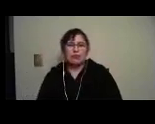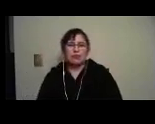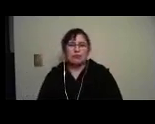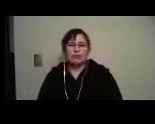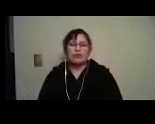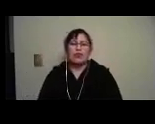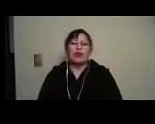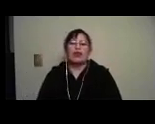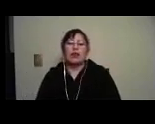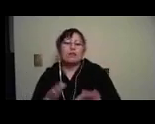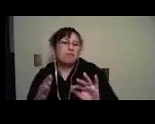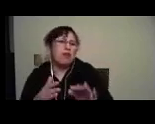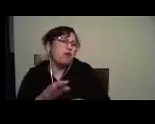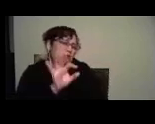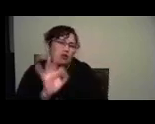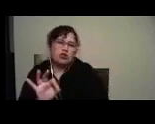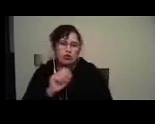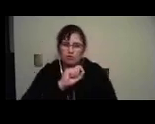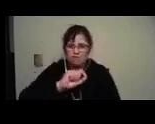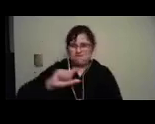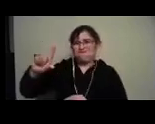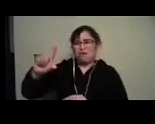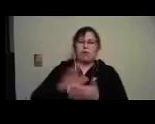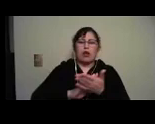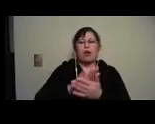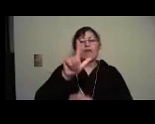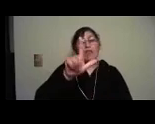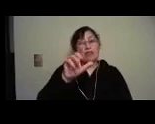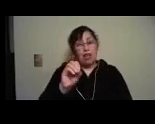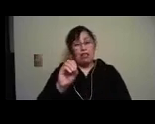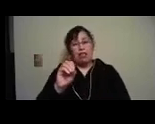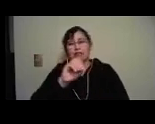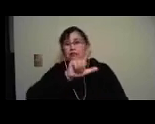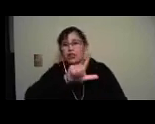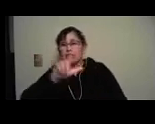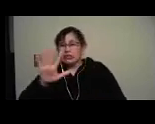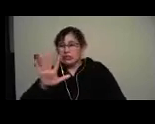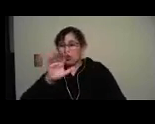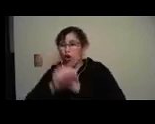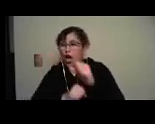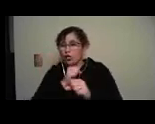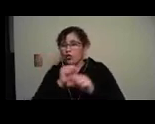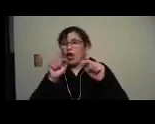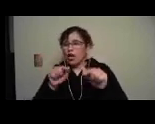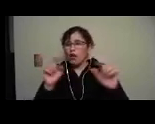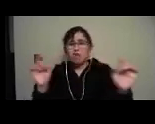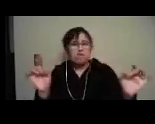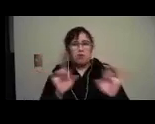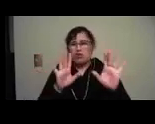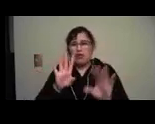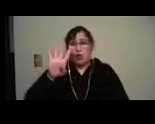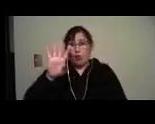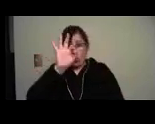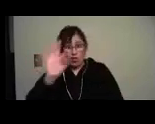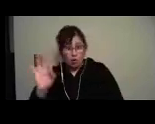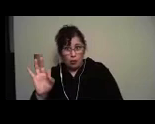tener algún tipo de demencia. Si tiene 70 y 75 años, ya va a tener una probabilidad de un 4%.